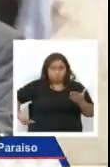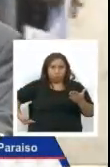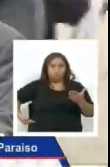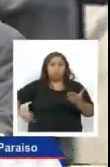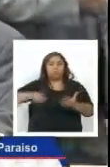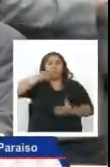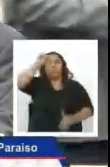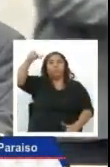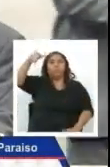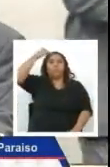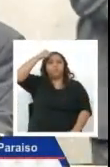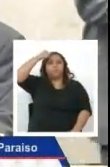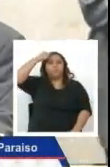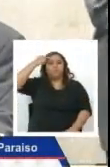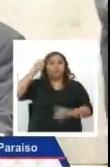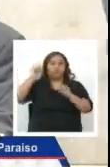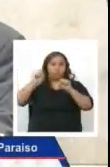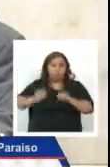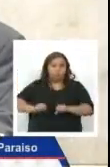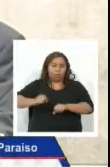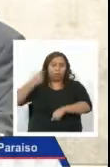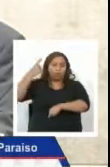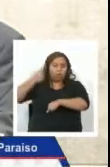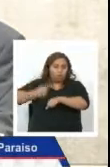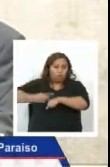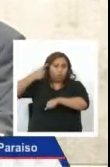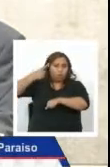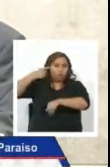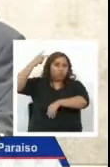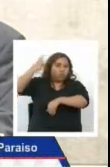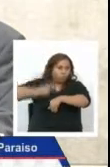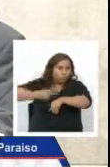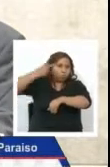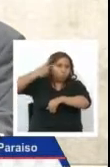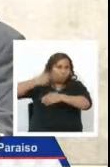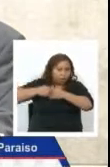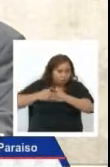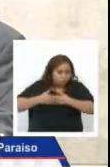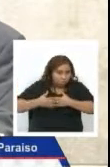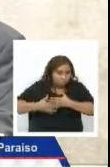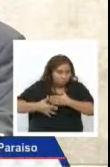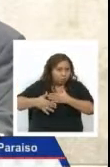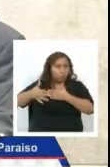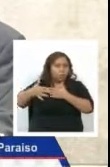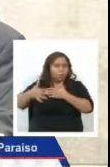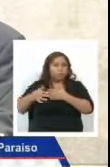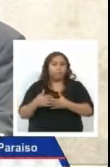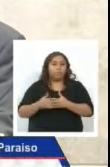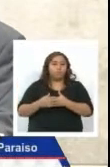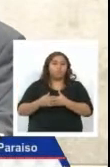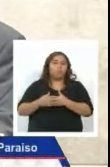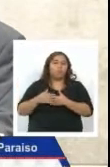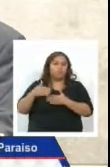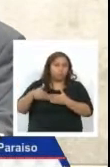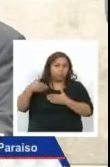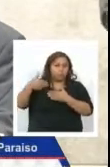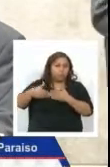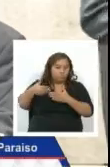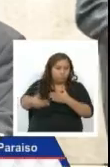República puede ser reelegido o reelegida para un periodo siguiente, y este puede ser continuo o descontinuo. La ley que regula